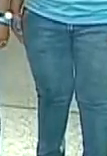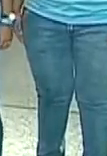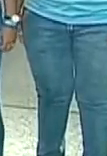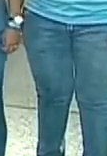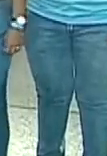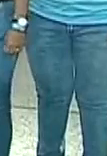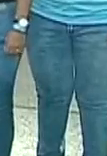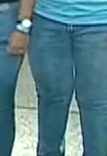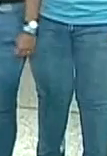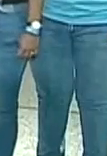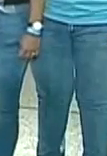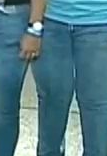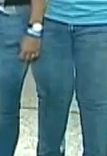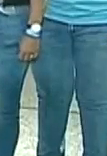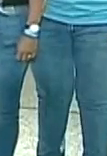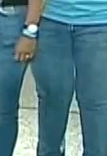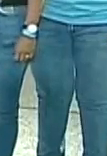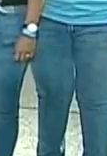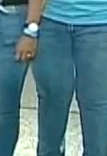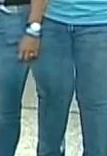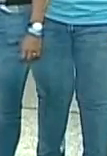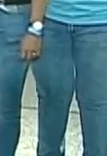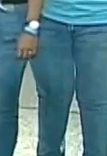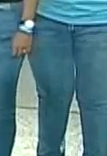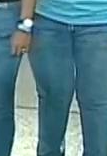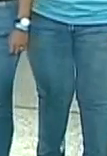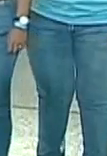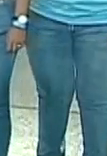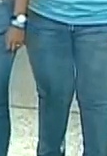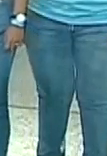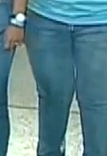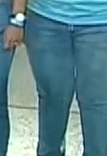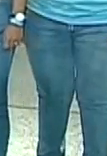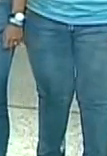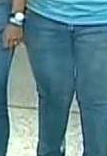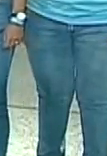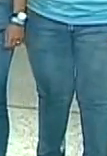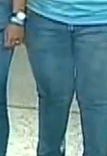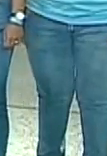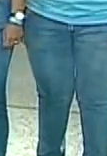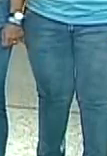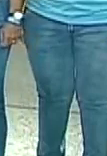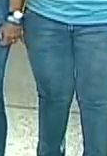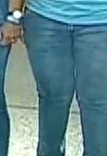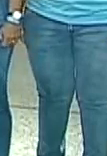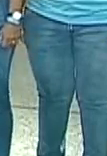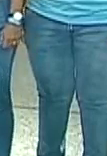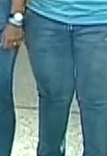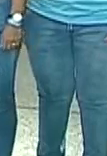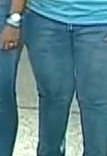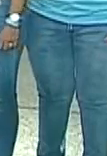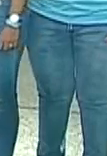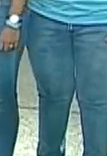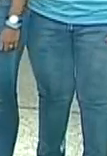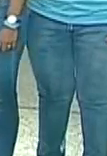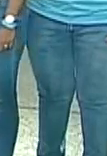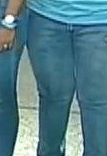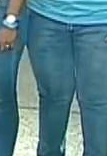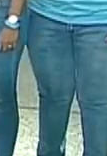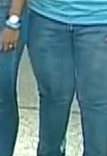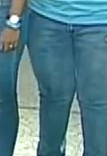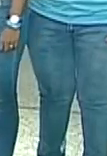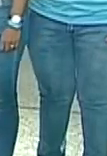Visualizando, pasando revista al trabajo de las brigadas comunitarias militares, las BRICOMIL, en salud y en